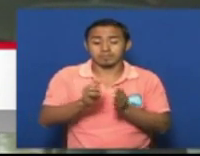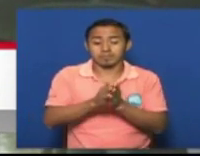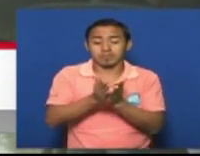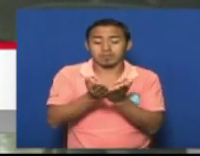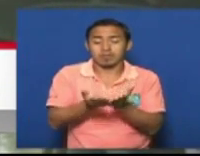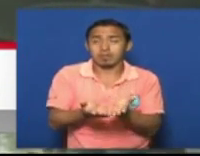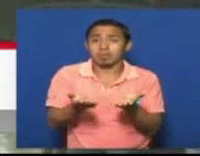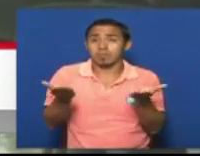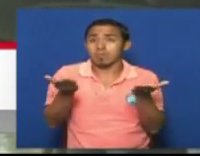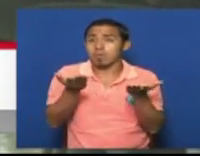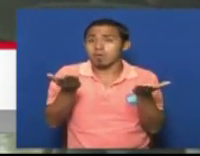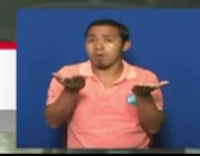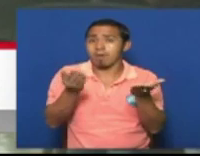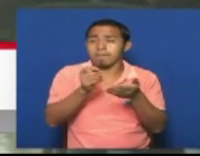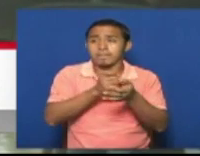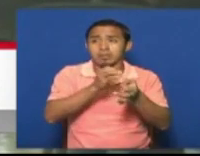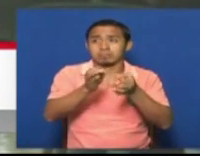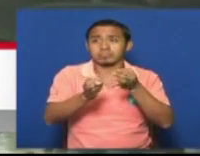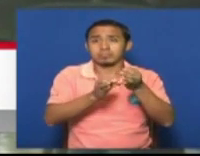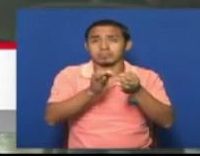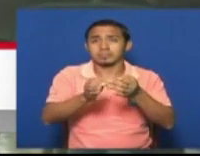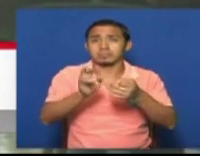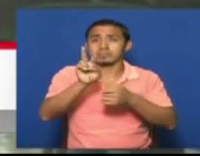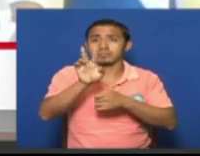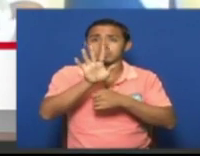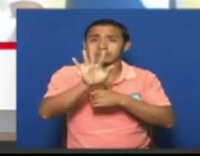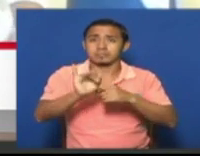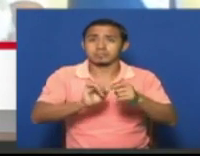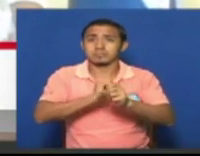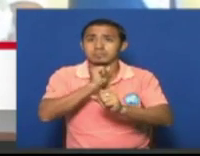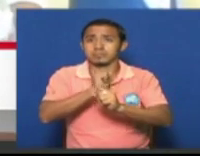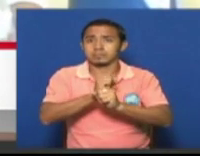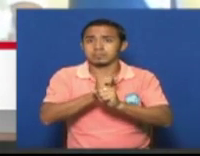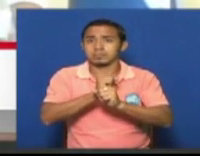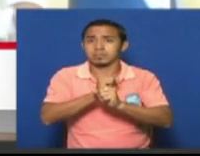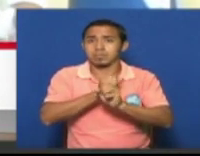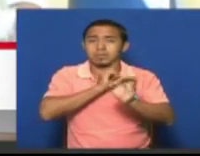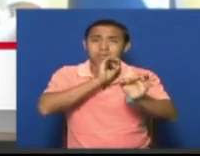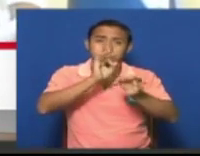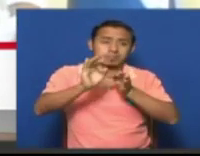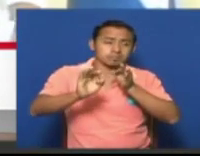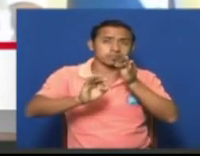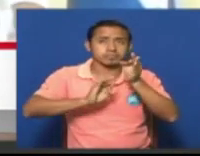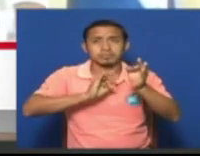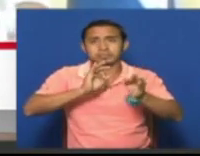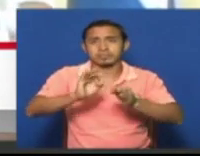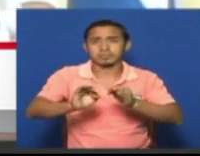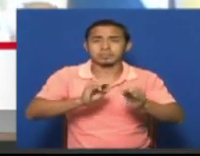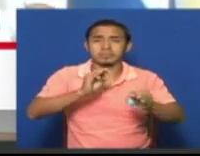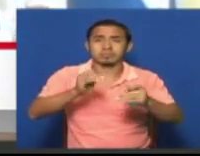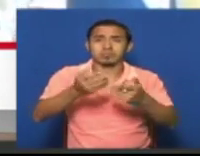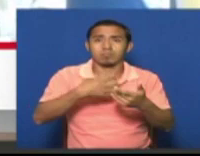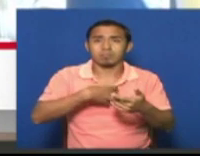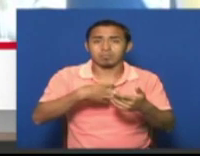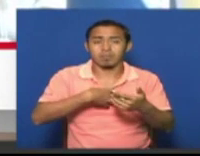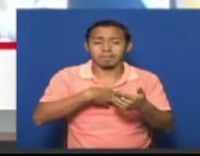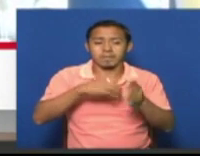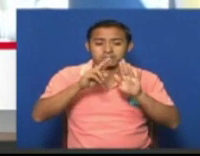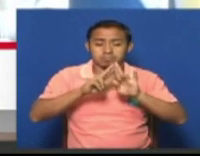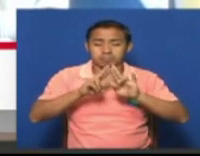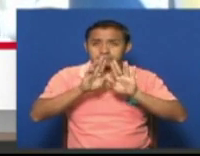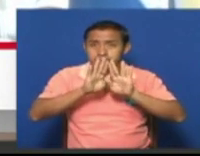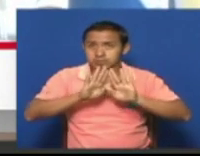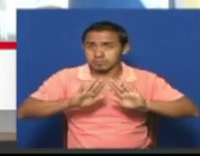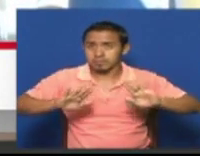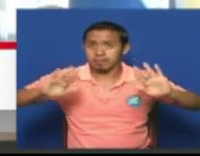como en estos 25 años la asamblea nacional ha traducidos la convención a norma